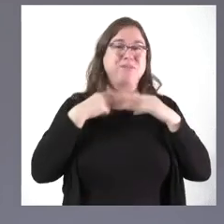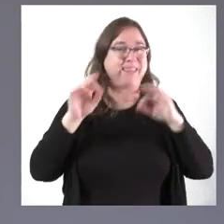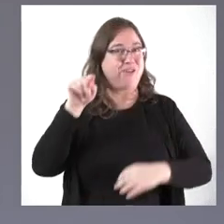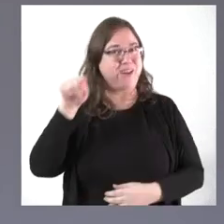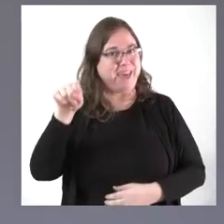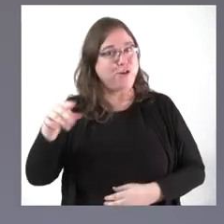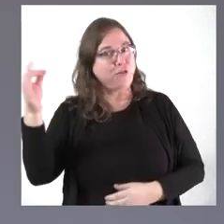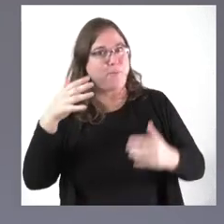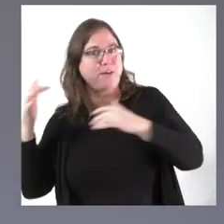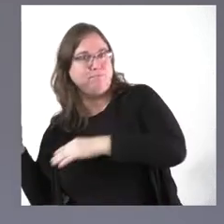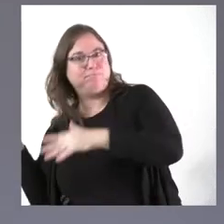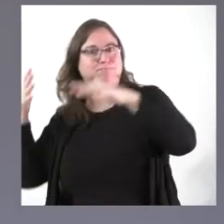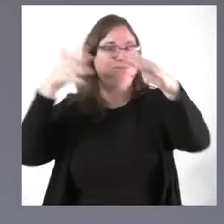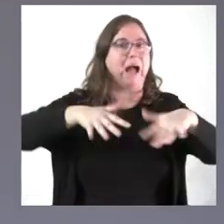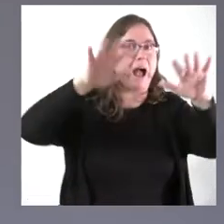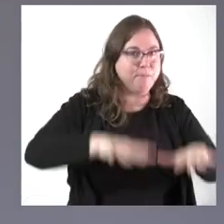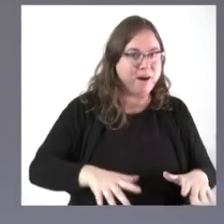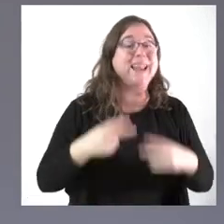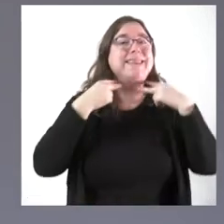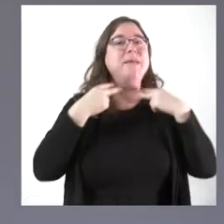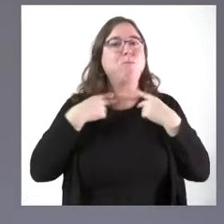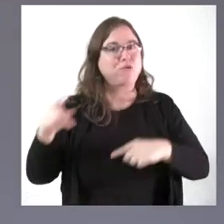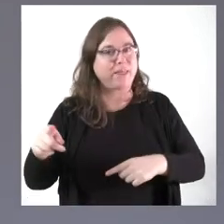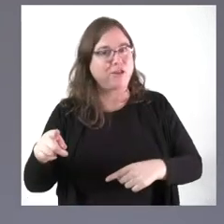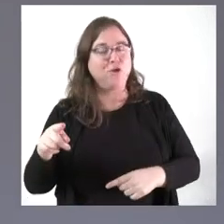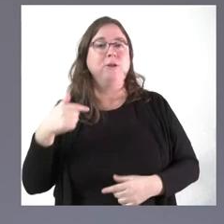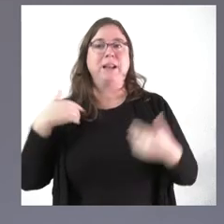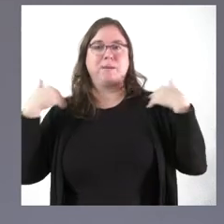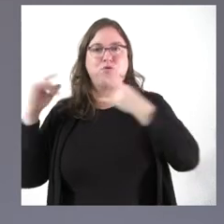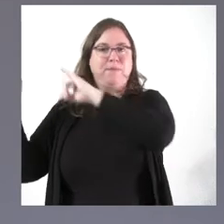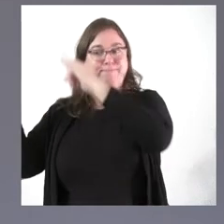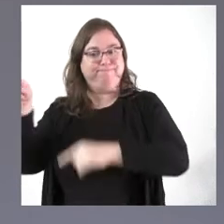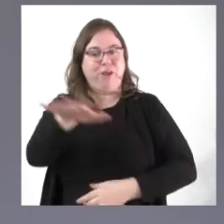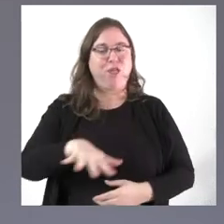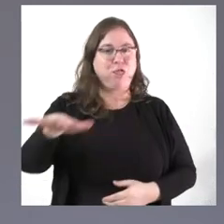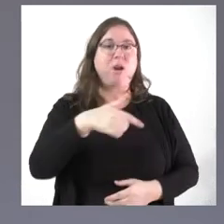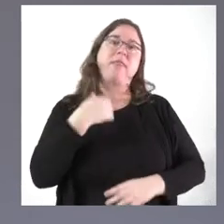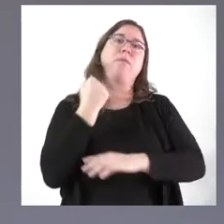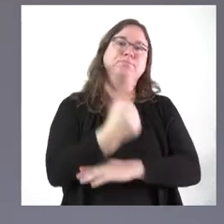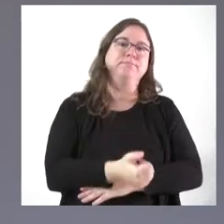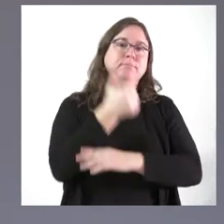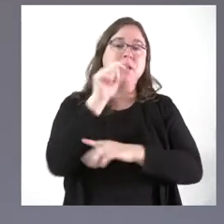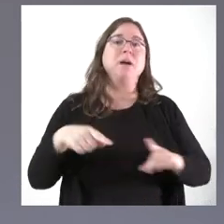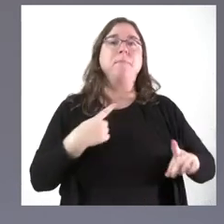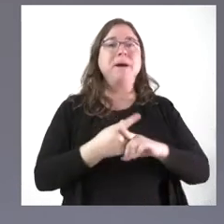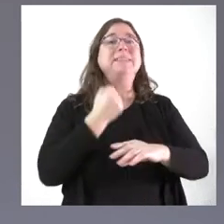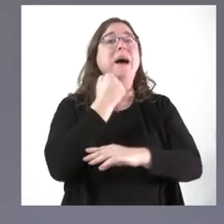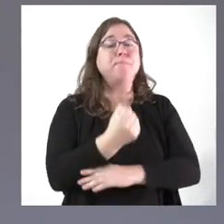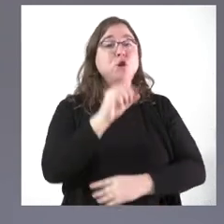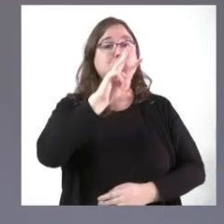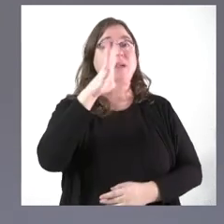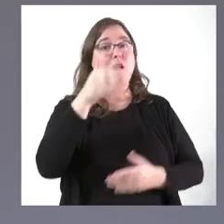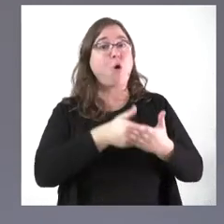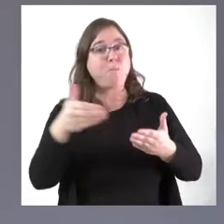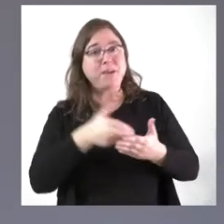tienen que acudir al apagado de este tipo de incendios que no sean los forestales y que por tanto tenemos que reforzar y con el apoyo de esos 35 millones